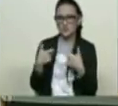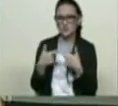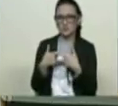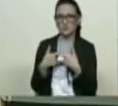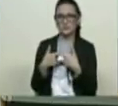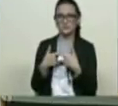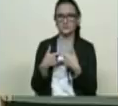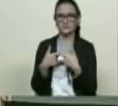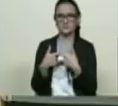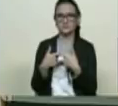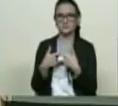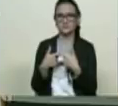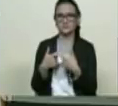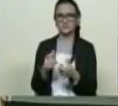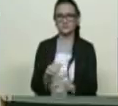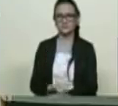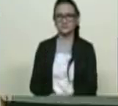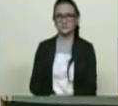interminable.